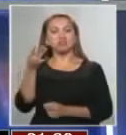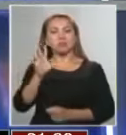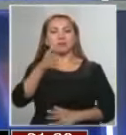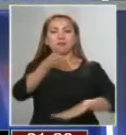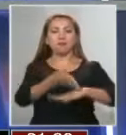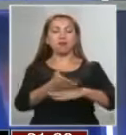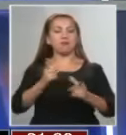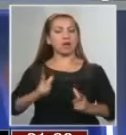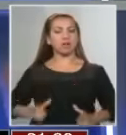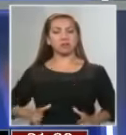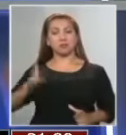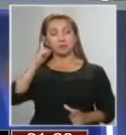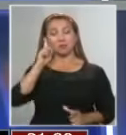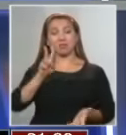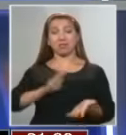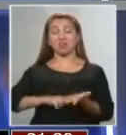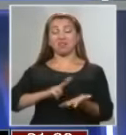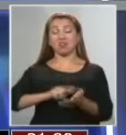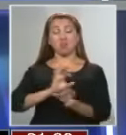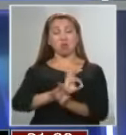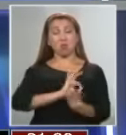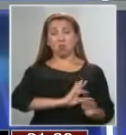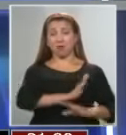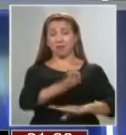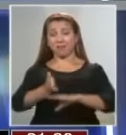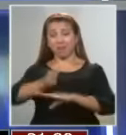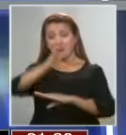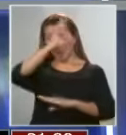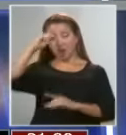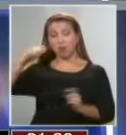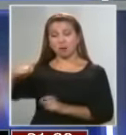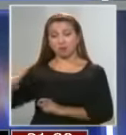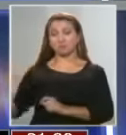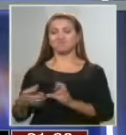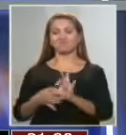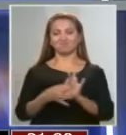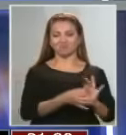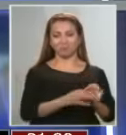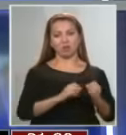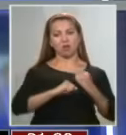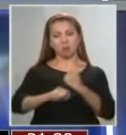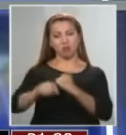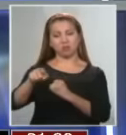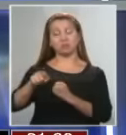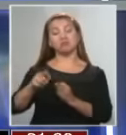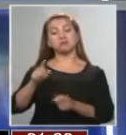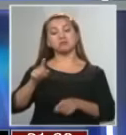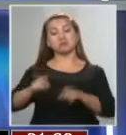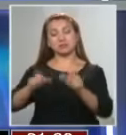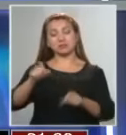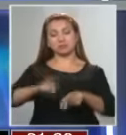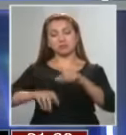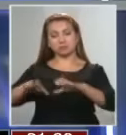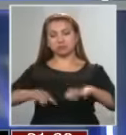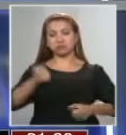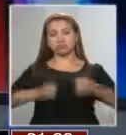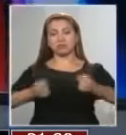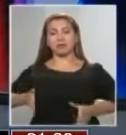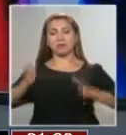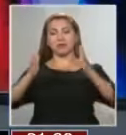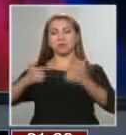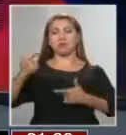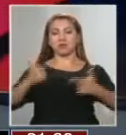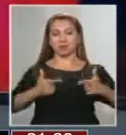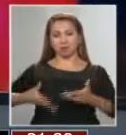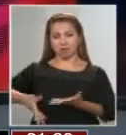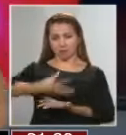su inexplicada ausencia se convirtió en el principal argumento en su contra de agricultores, camioneros y políticos de la zona. Y